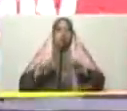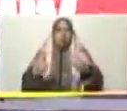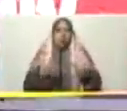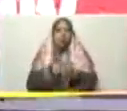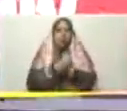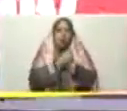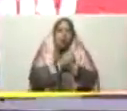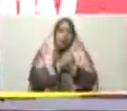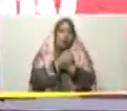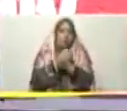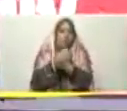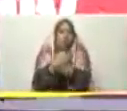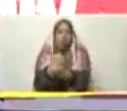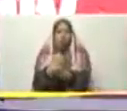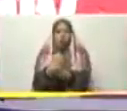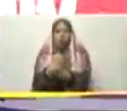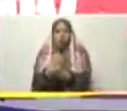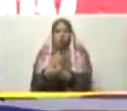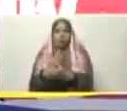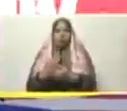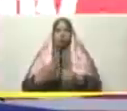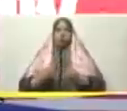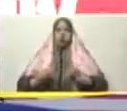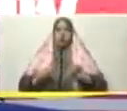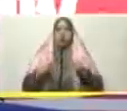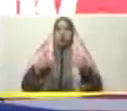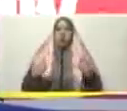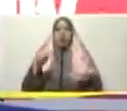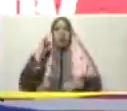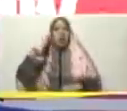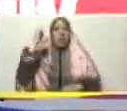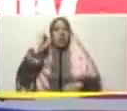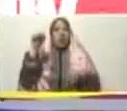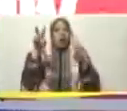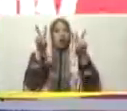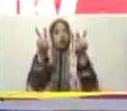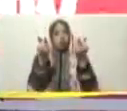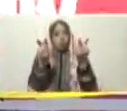en la patria renacer en las ideas revolucionarias